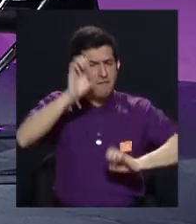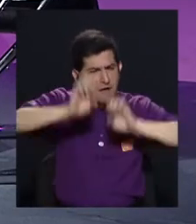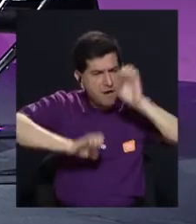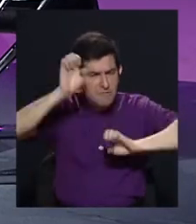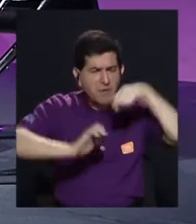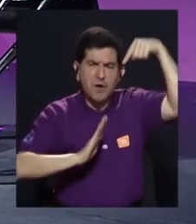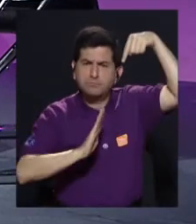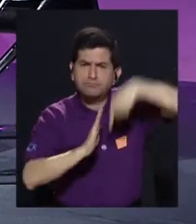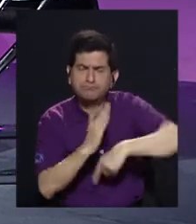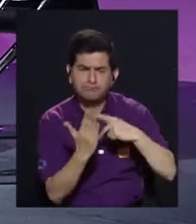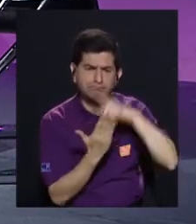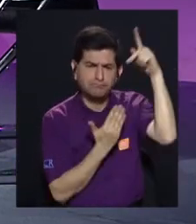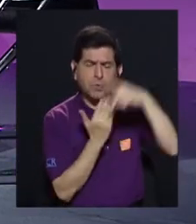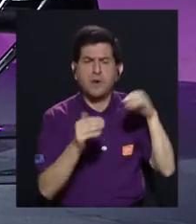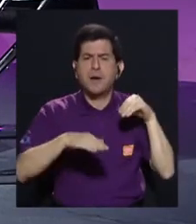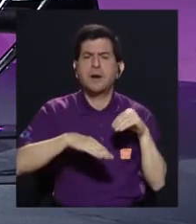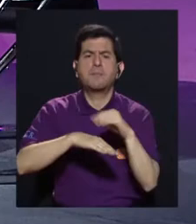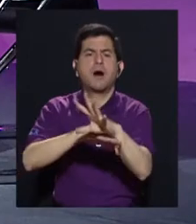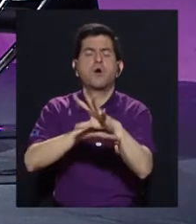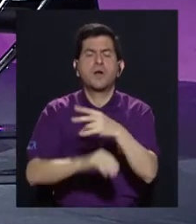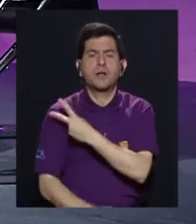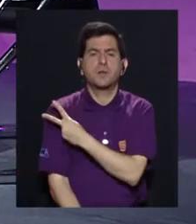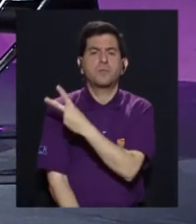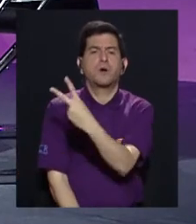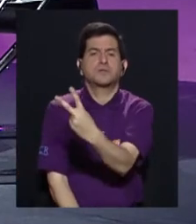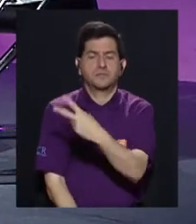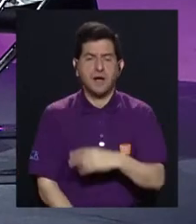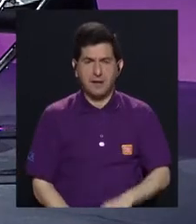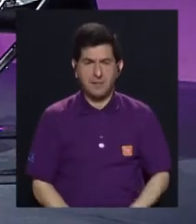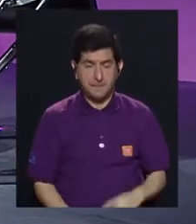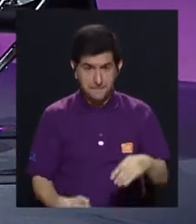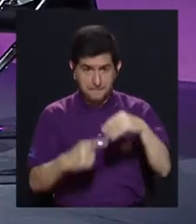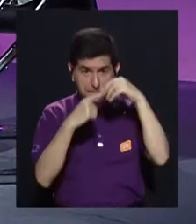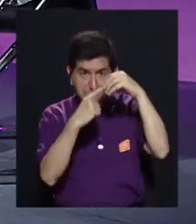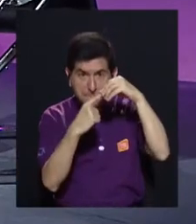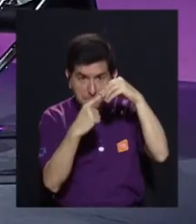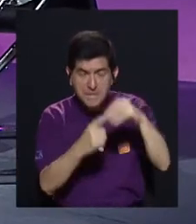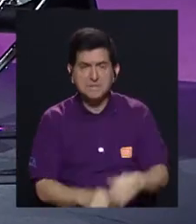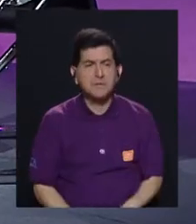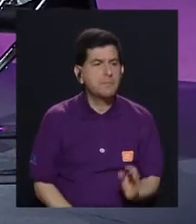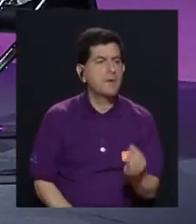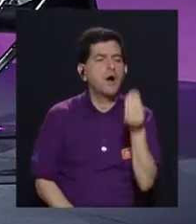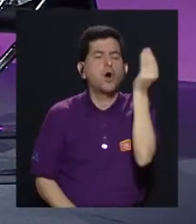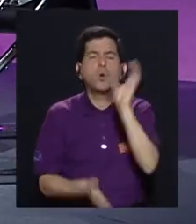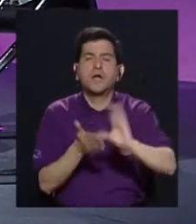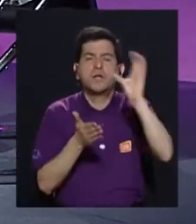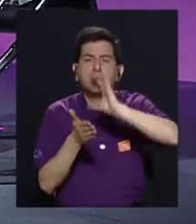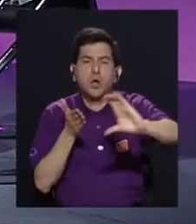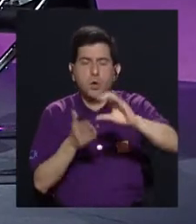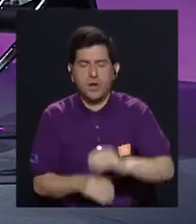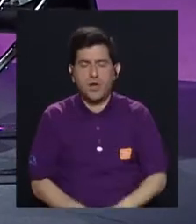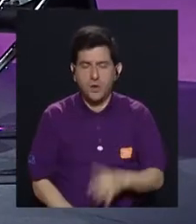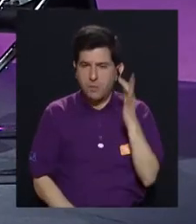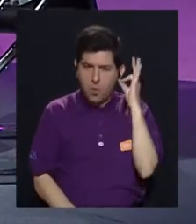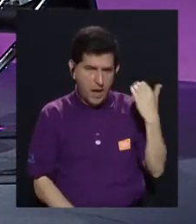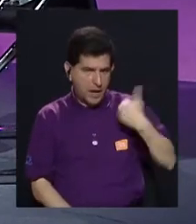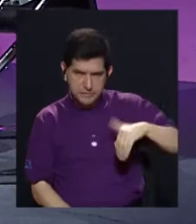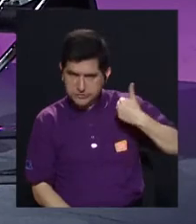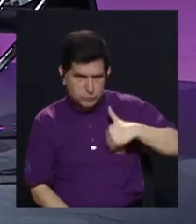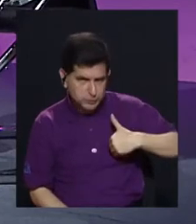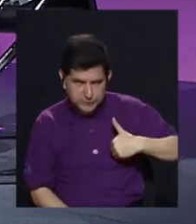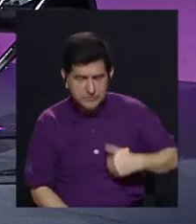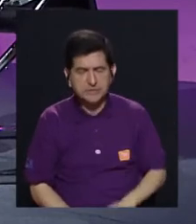profundamente programas de orientación vocacional principalmente para muchachos de la secundaria y muchachas de secundaria